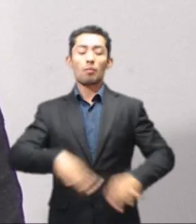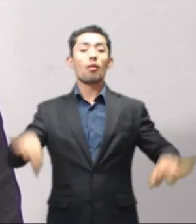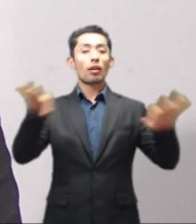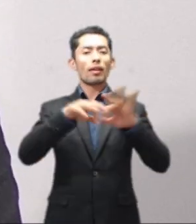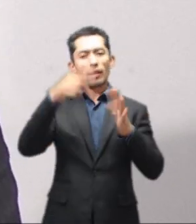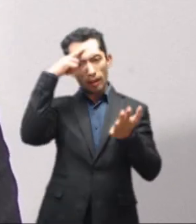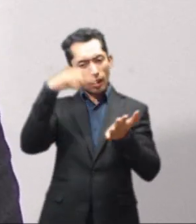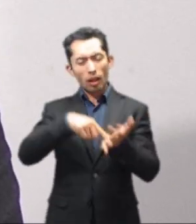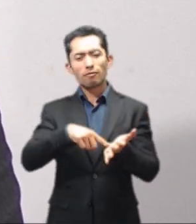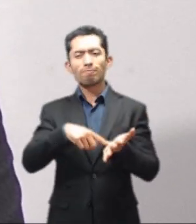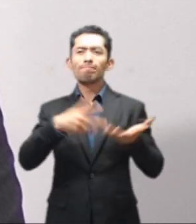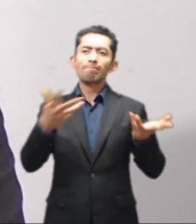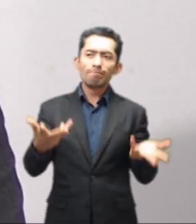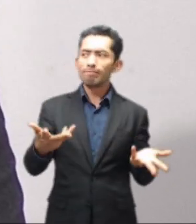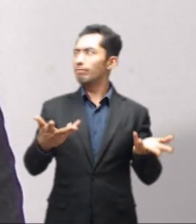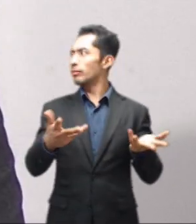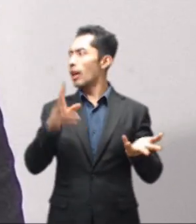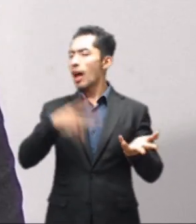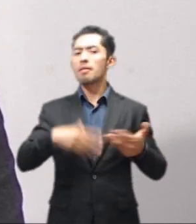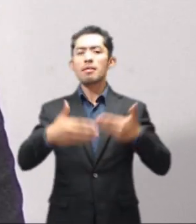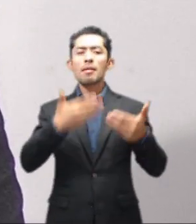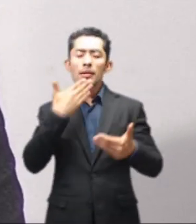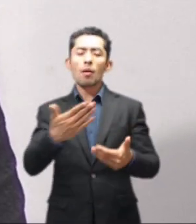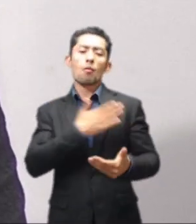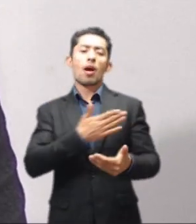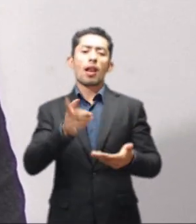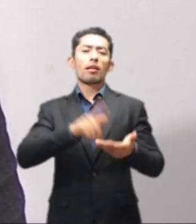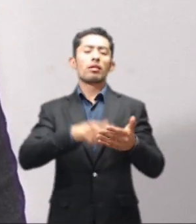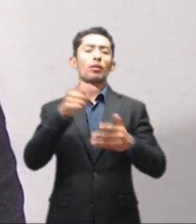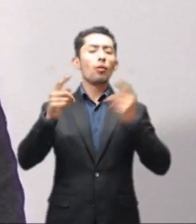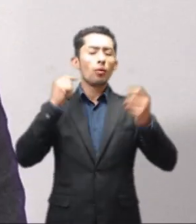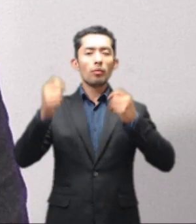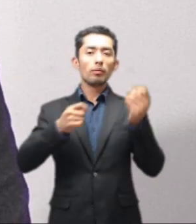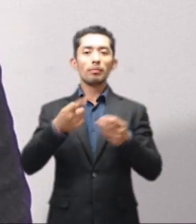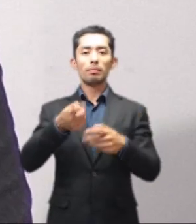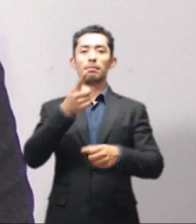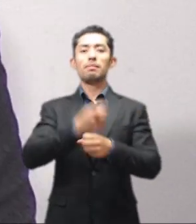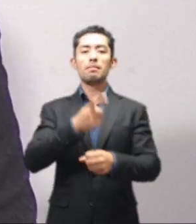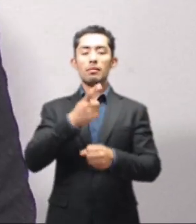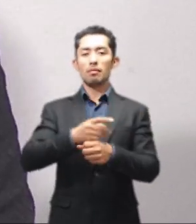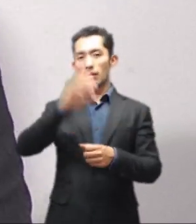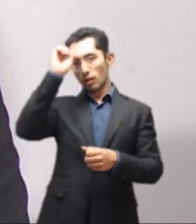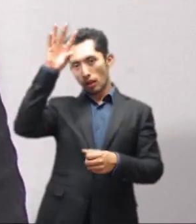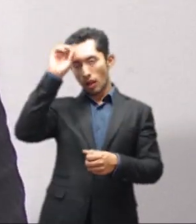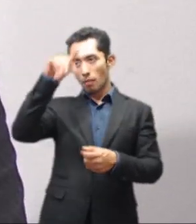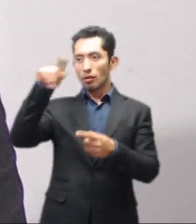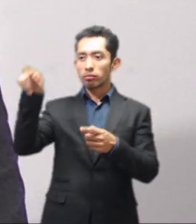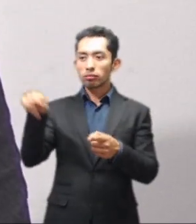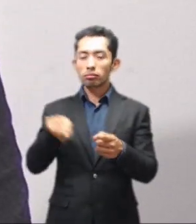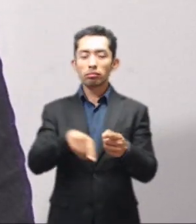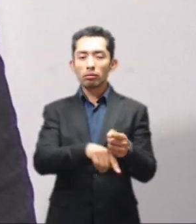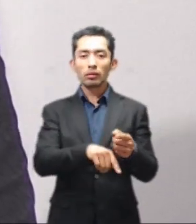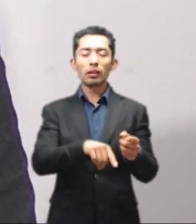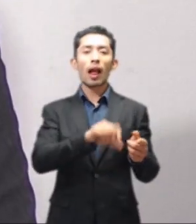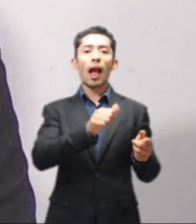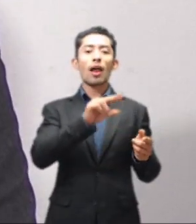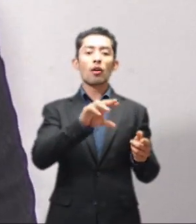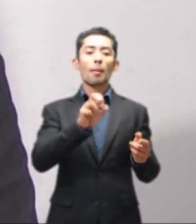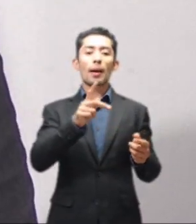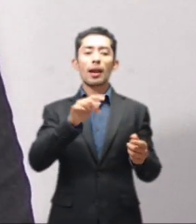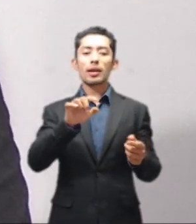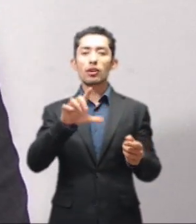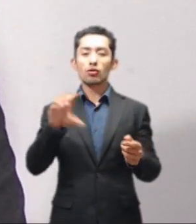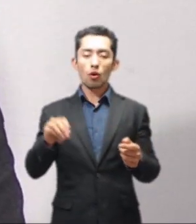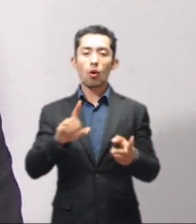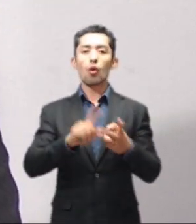tenemos una muy buena ruta que se puede hacer eh empezando desde el Real del Monte hasta pasar por el nopalillo